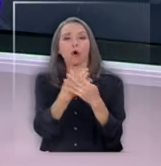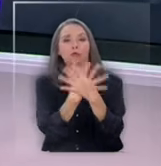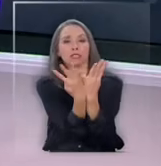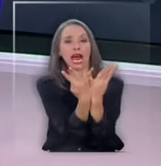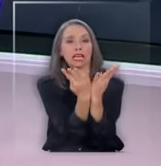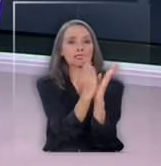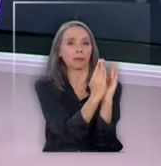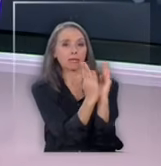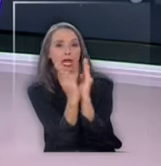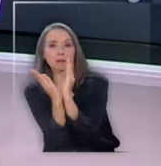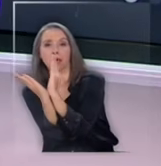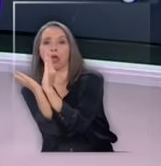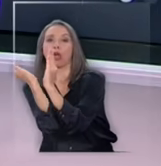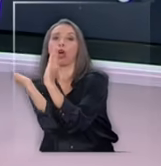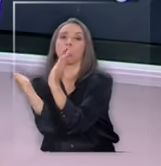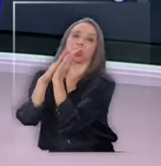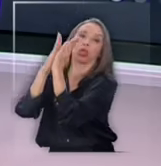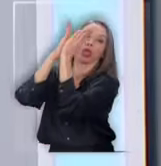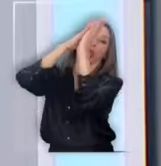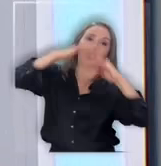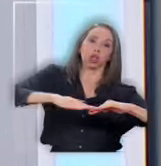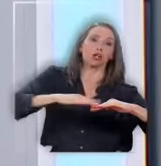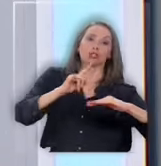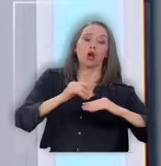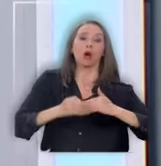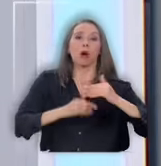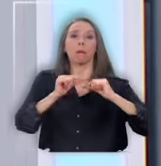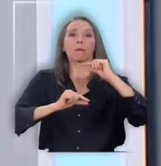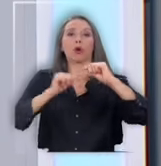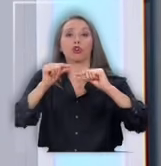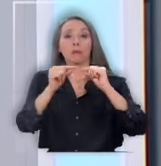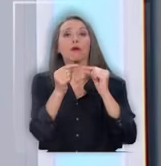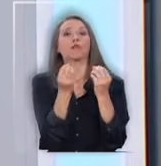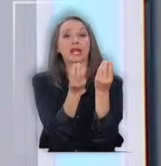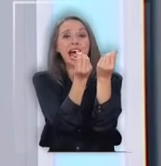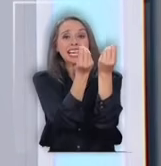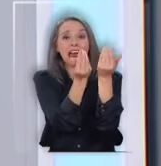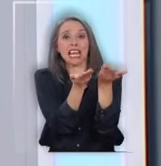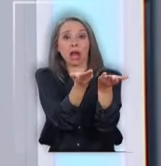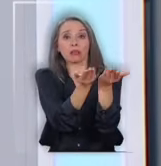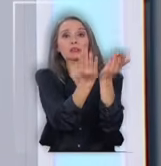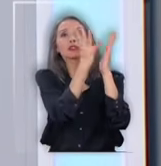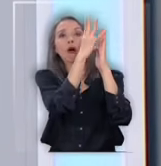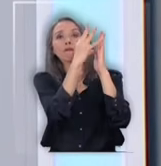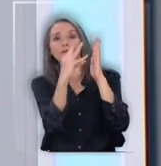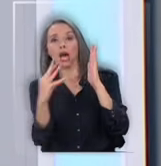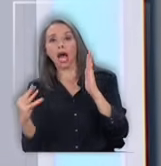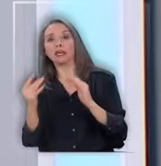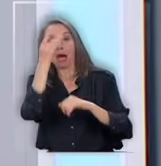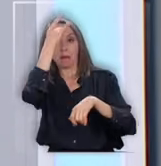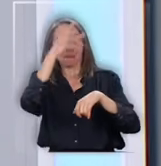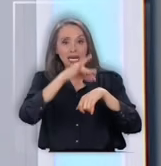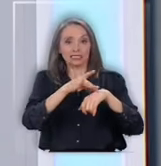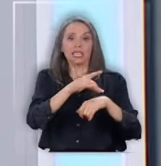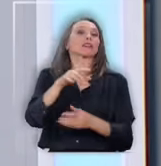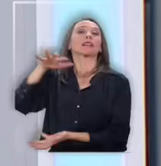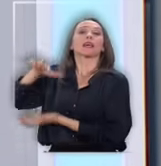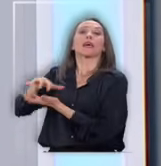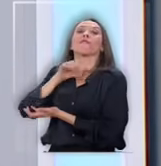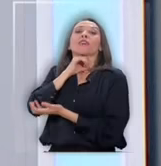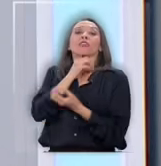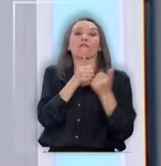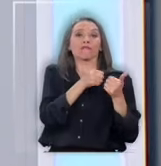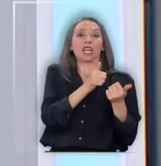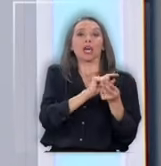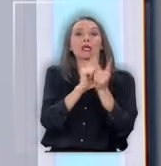bota el colapso es un proceso progresivo en que declina la calidad de la atención en que sea un paciente lo estamos atendiendo con el ventilador óptimo lo